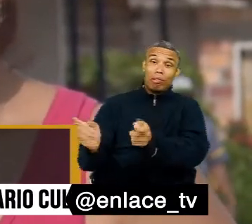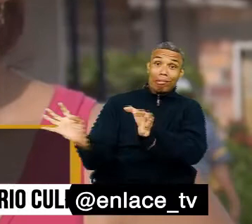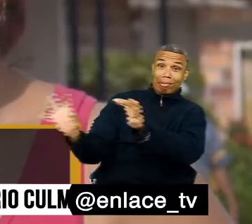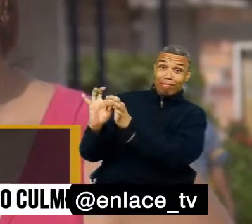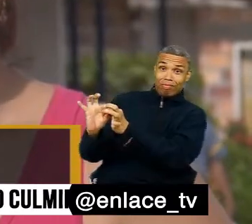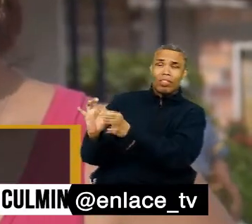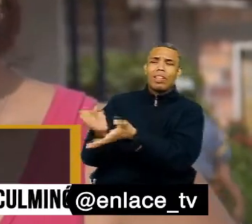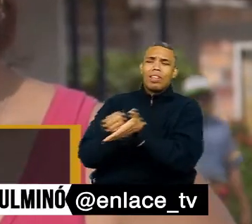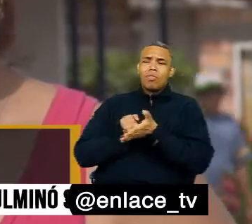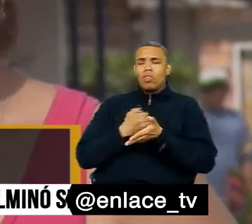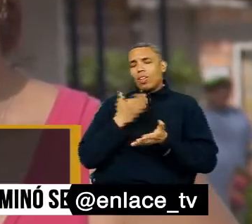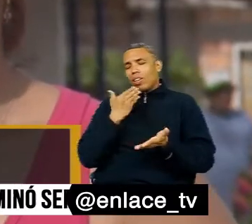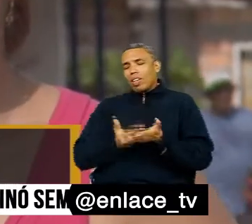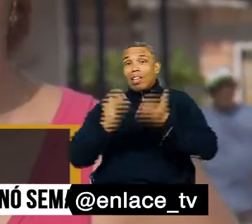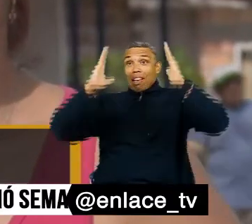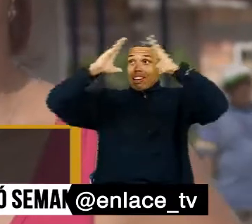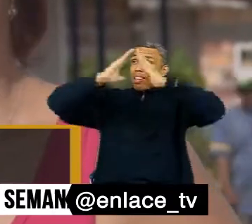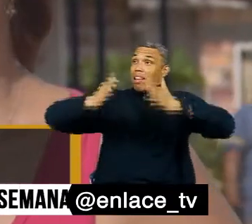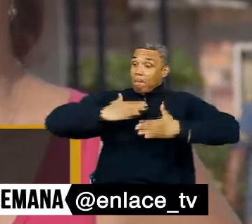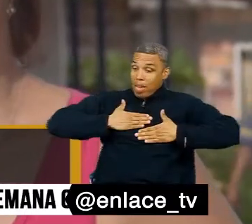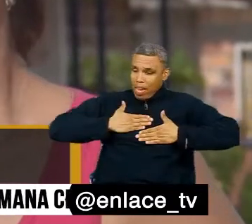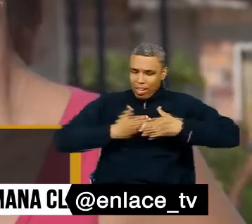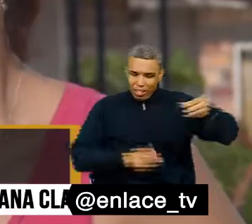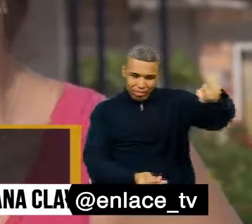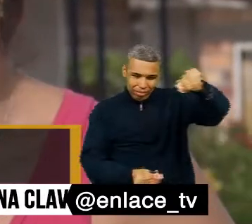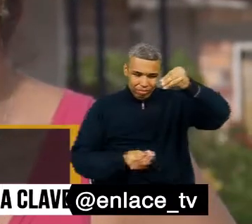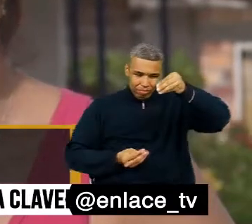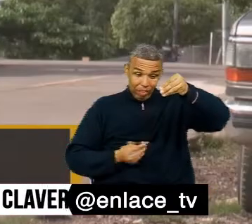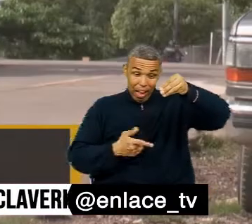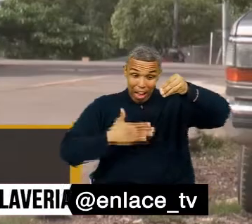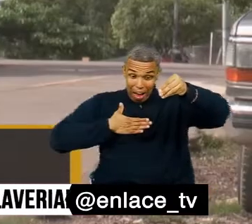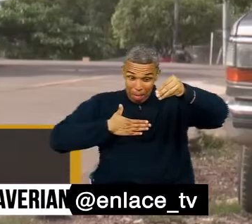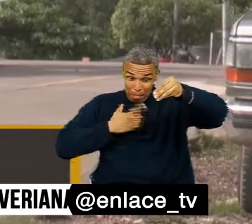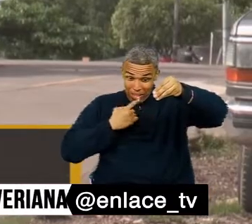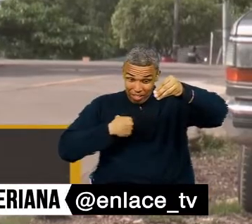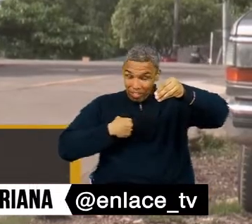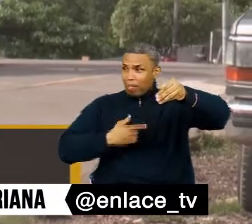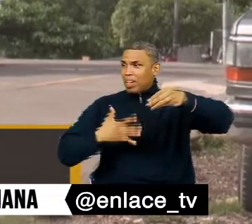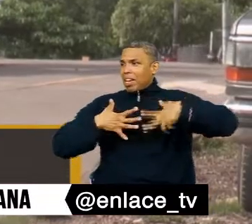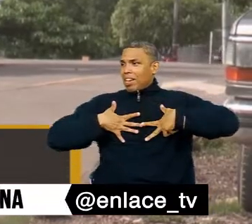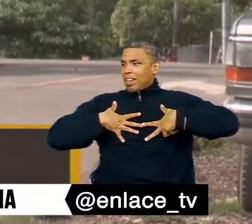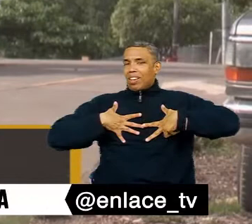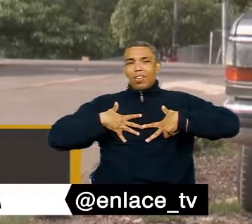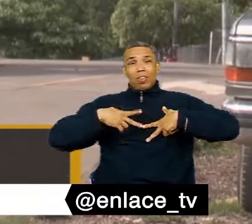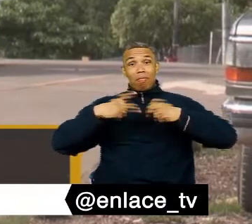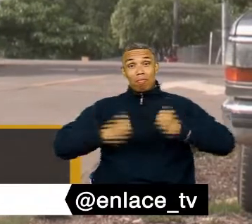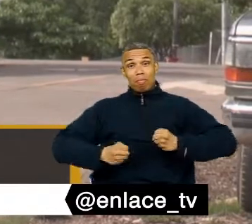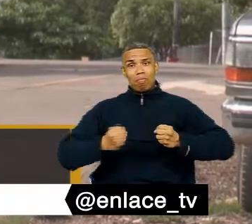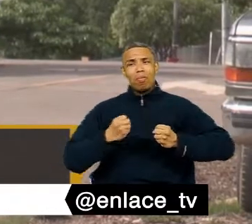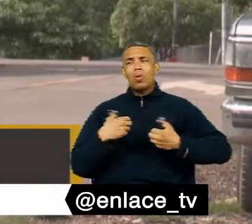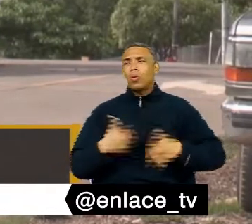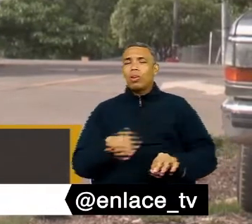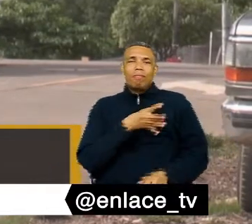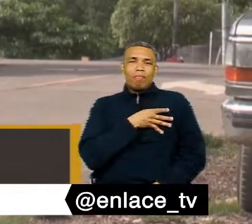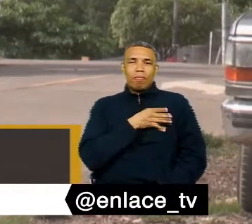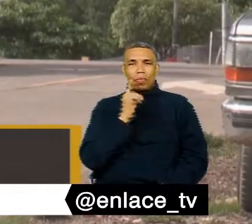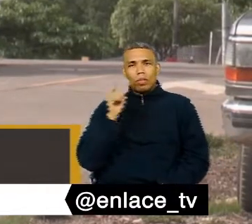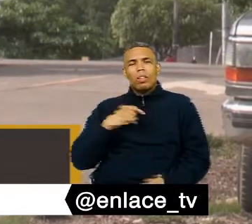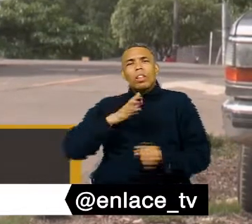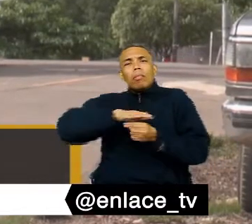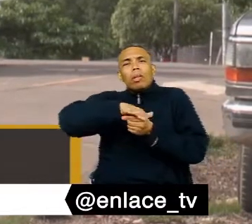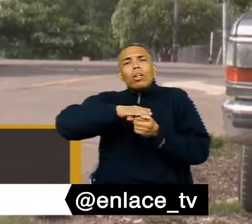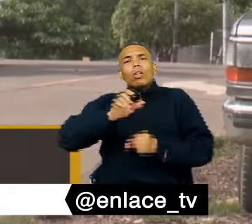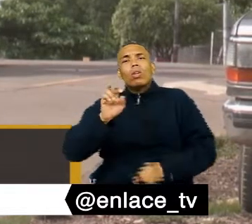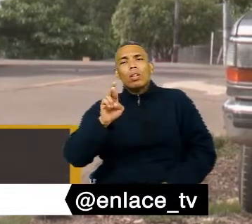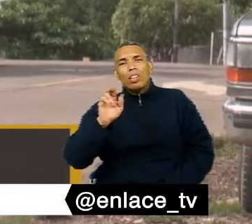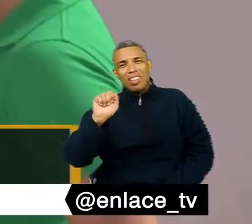es mi terreno, esta es mi vivienda y yo soy el propietario. El barrio Rafael Rangel Gómez tiene 32 años, fue legalizado en 2011 en